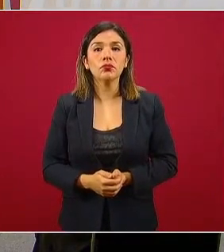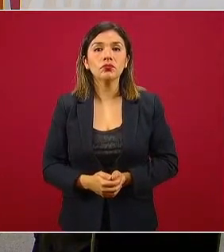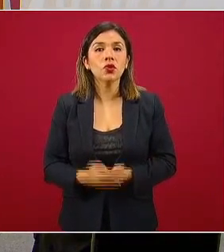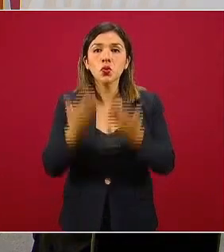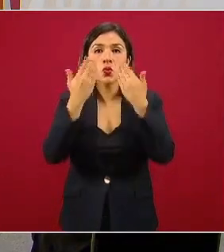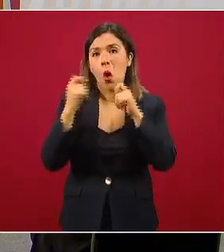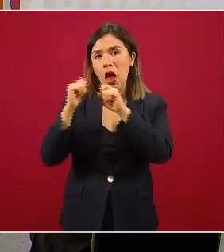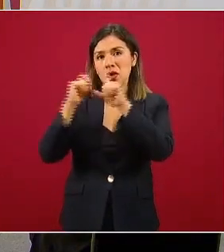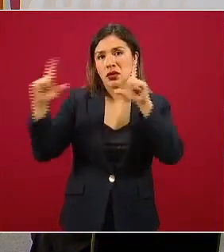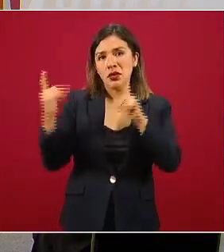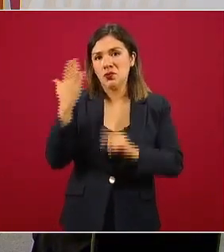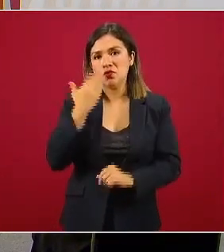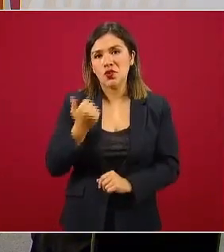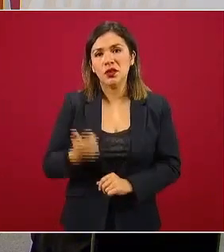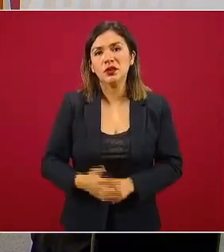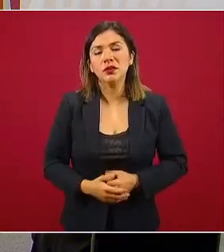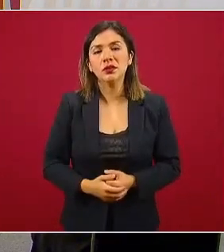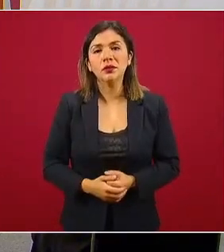tenemos ahí.